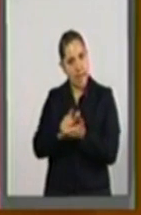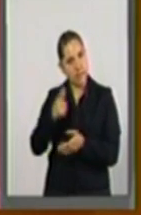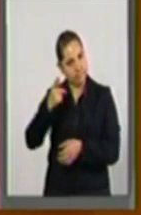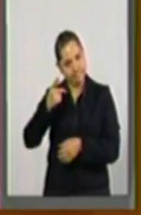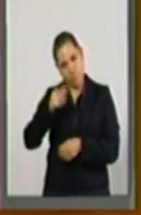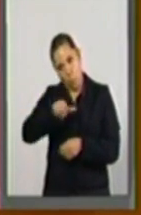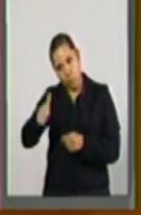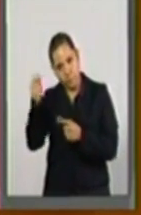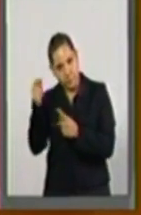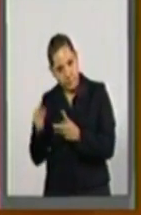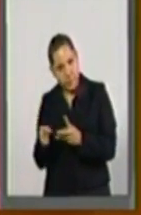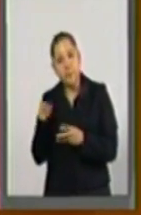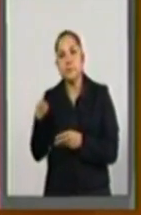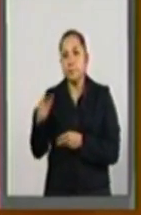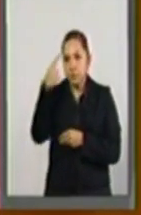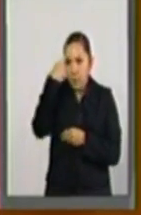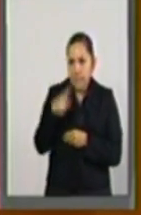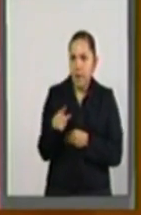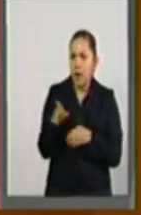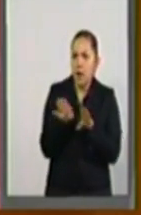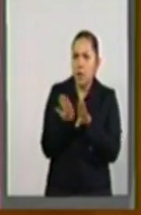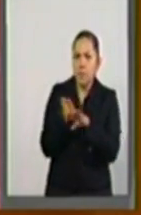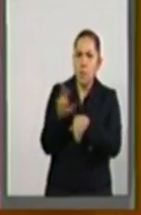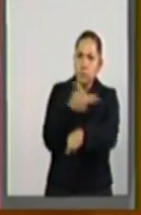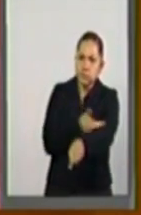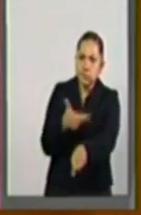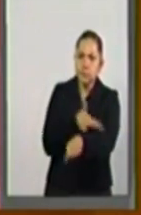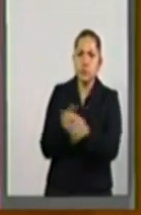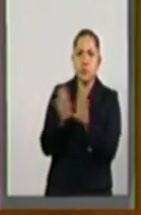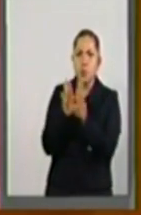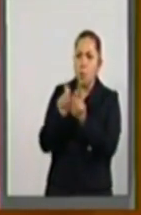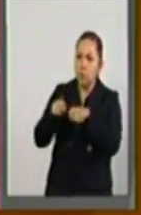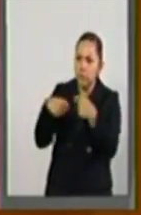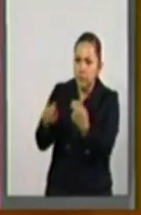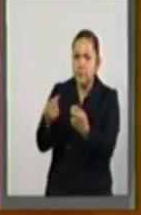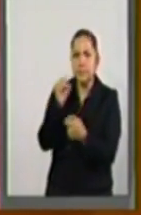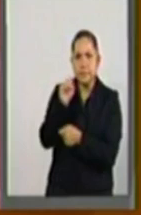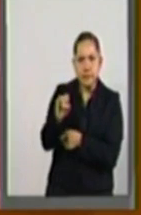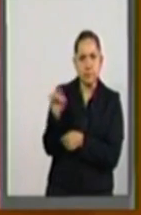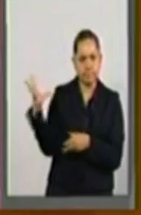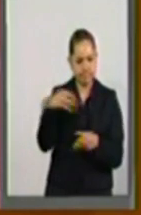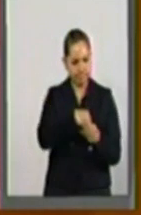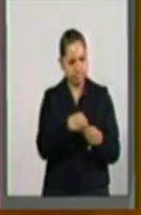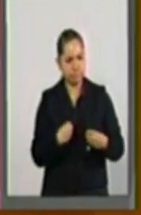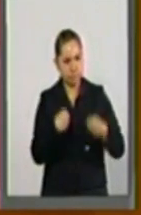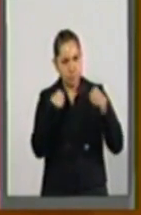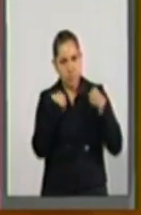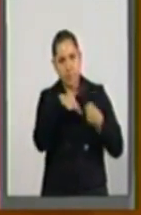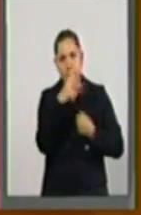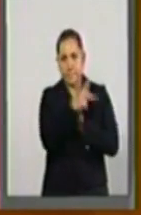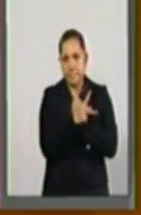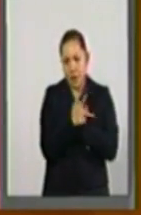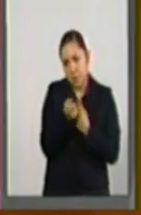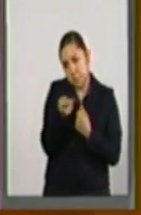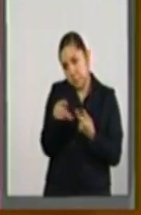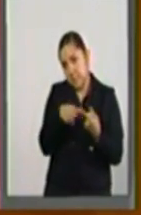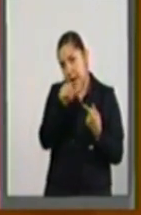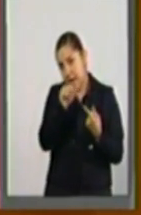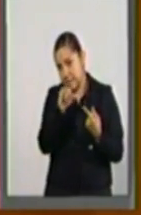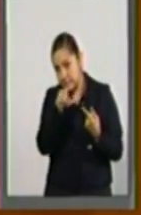las solicitudes y el otorgamiento, en su caso, del asilo y de la condición de refugiado. Con la